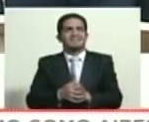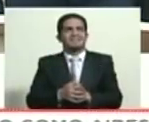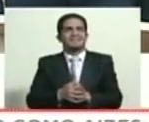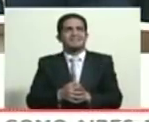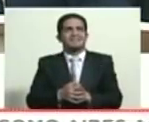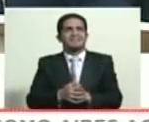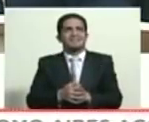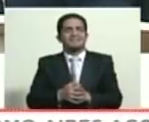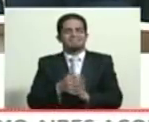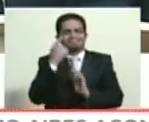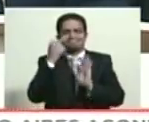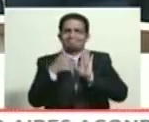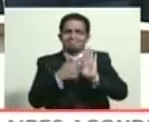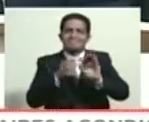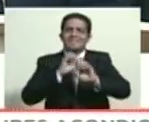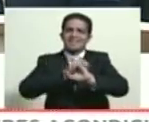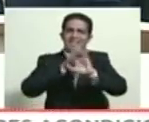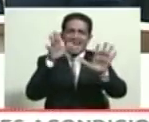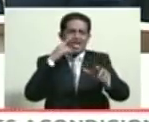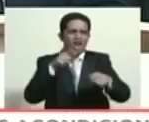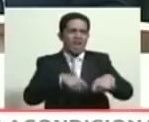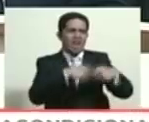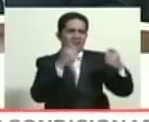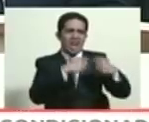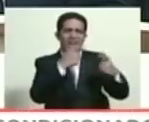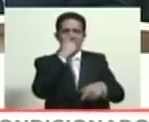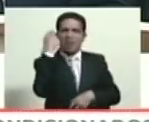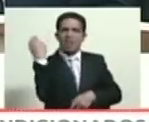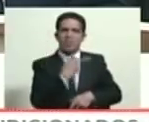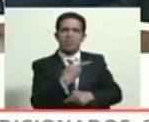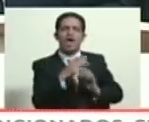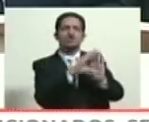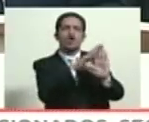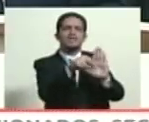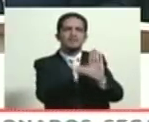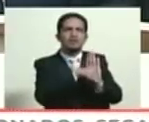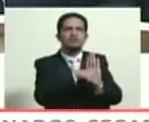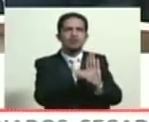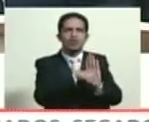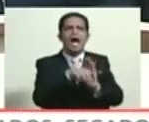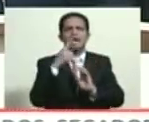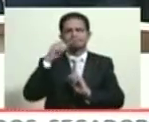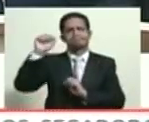la violación permanente de la Constitución de la República Bolivariana de Venezuela. Le dieron luz verde